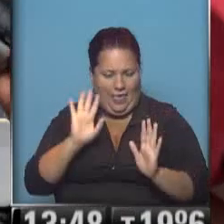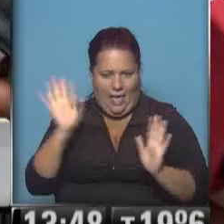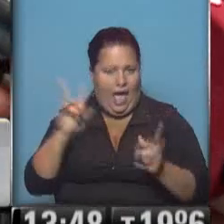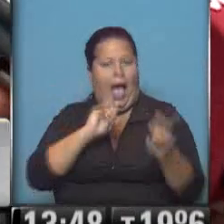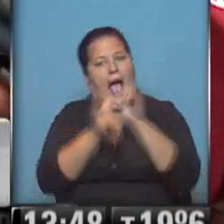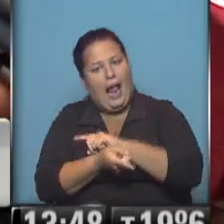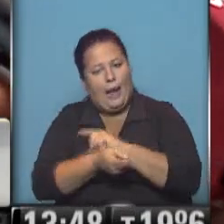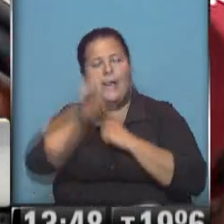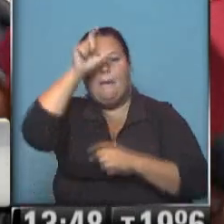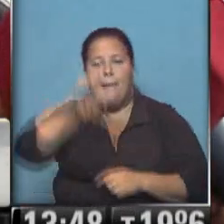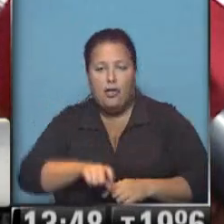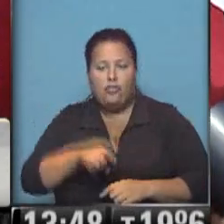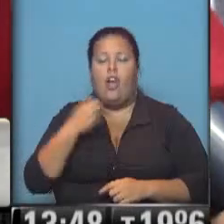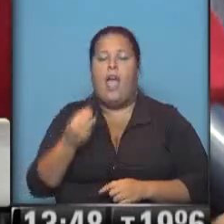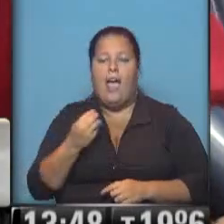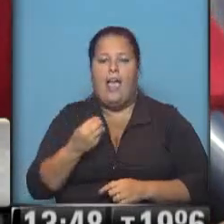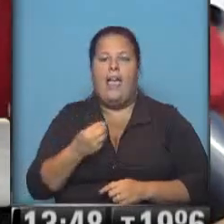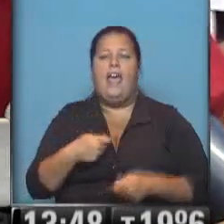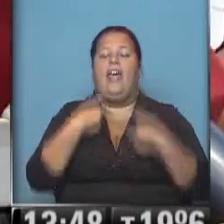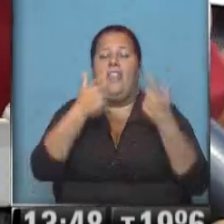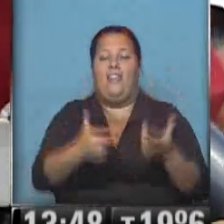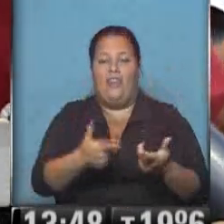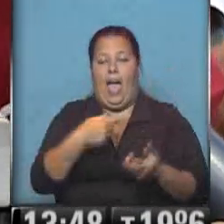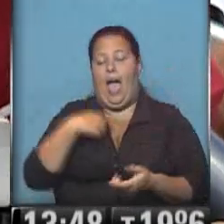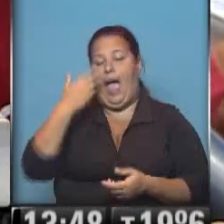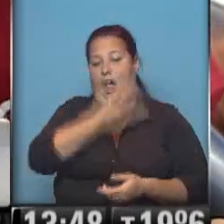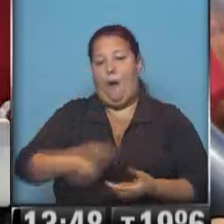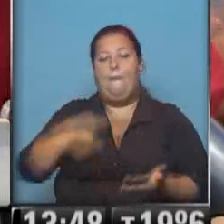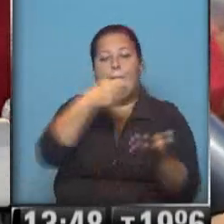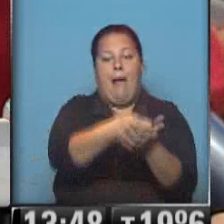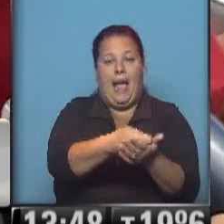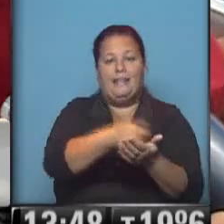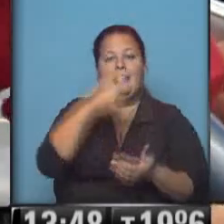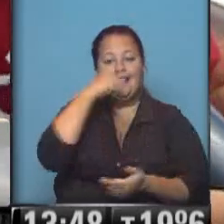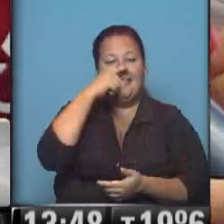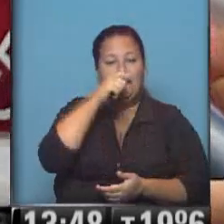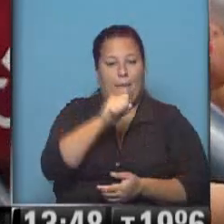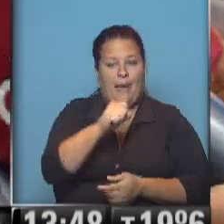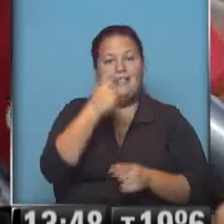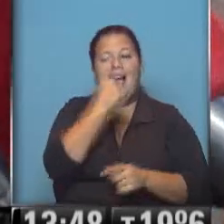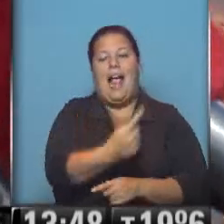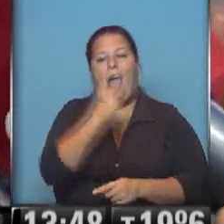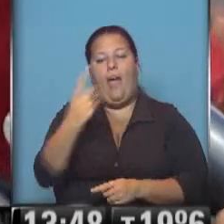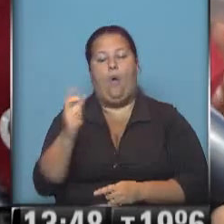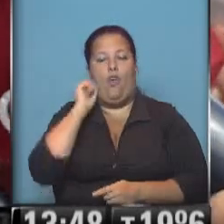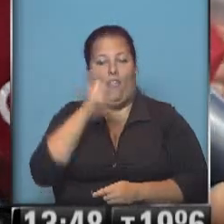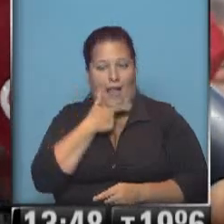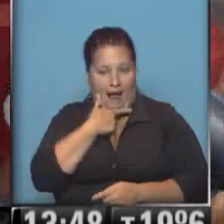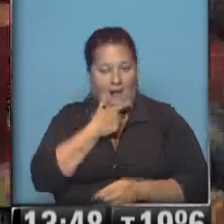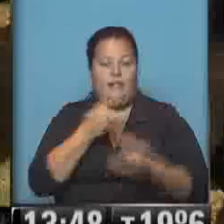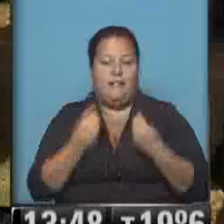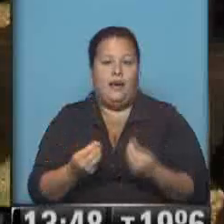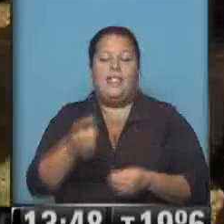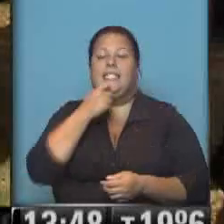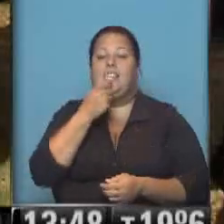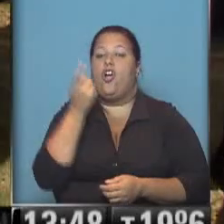es al revés. El usuario lo que hace es recibe dinero del Estado, de 77 pesos por cada garrafa, de modo tal que